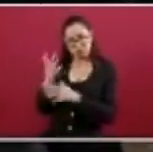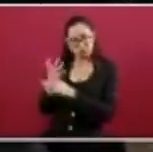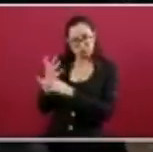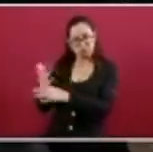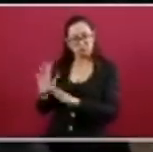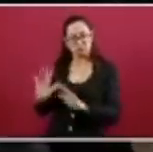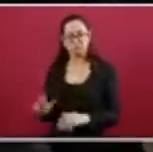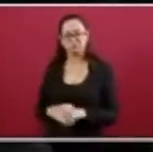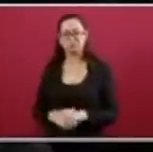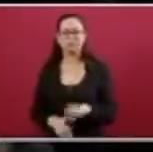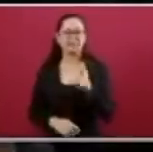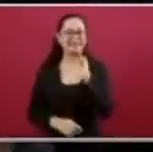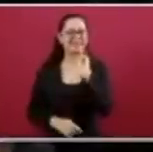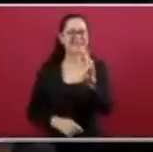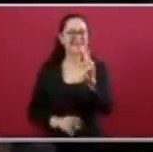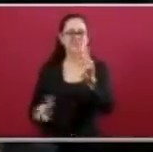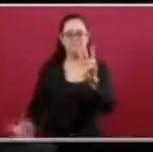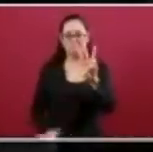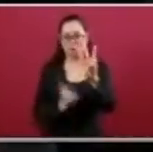3 más.